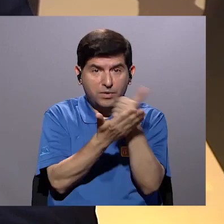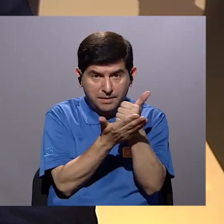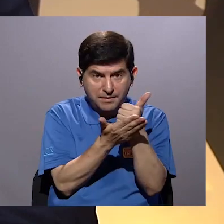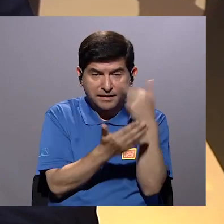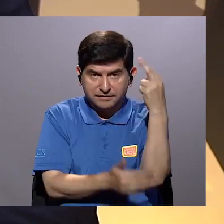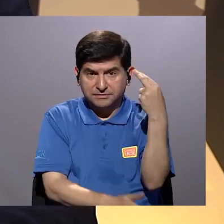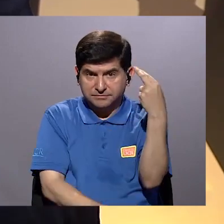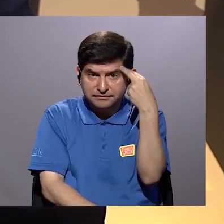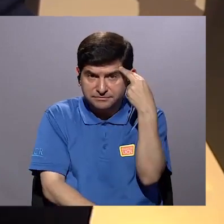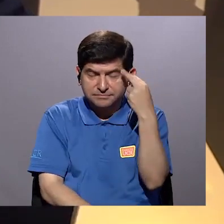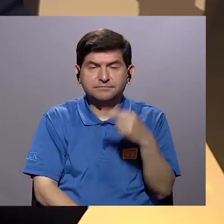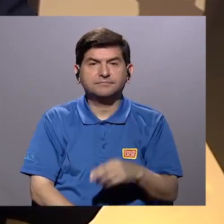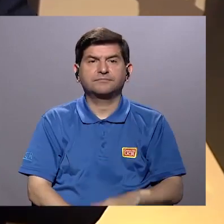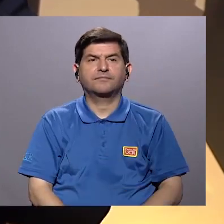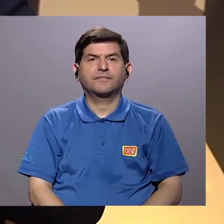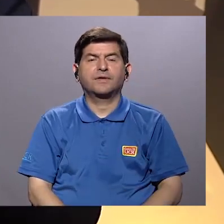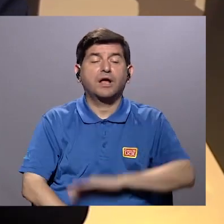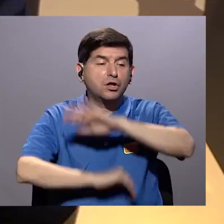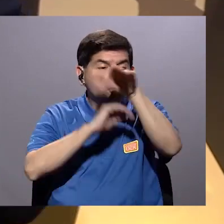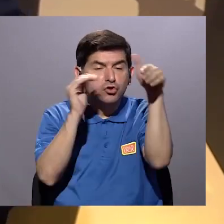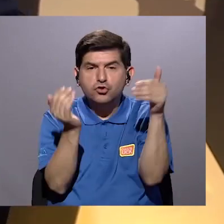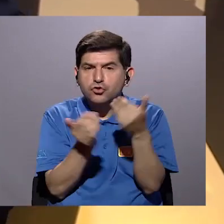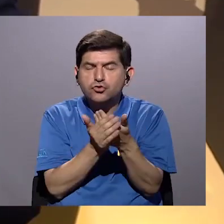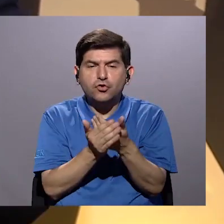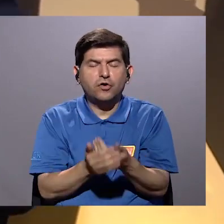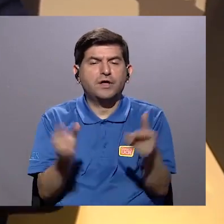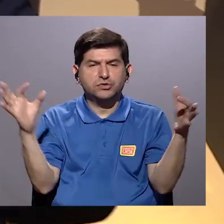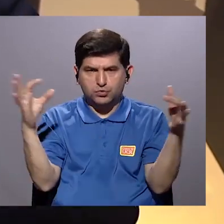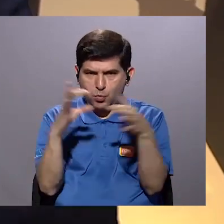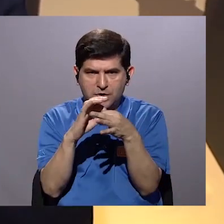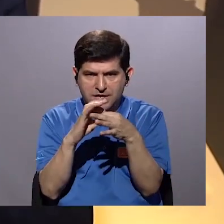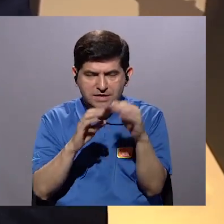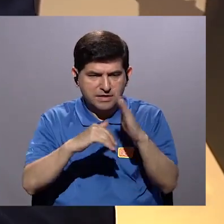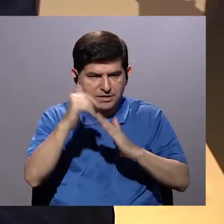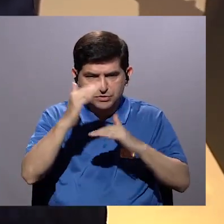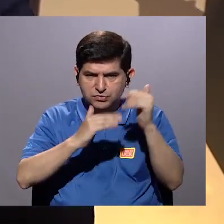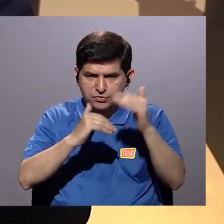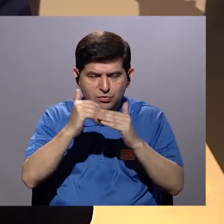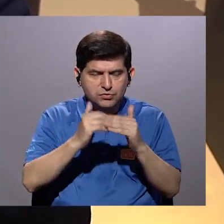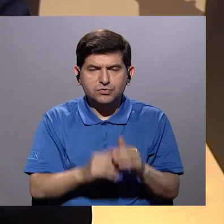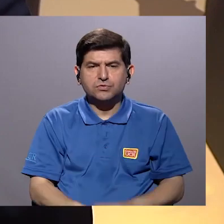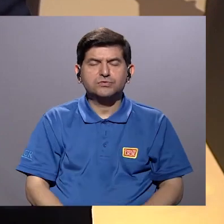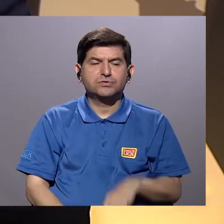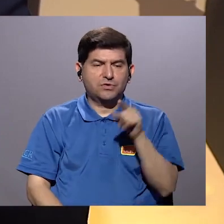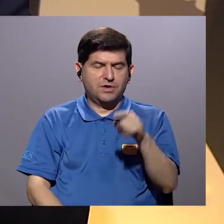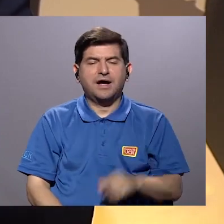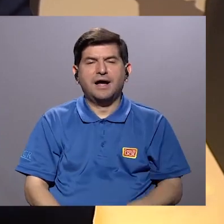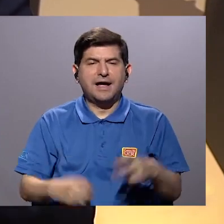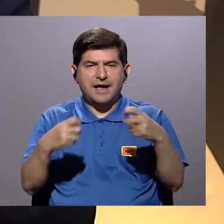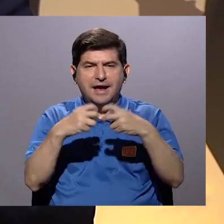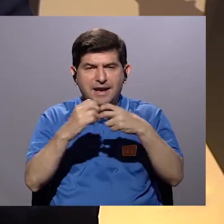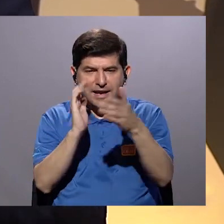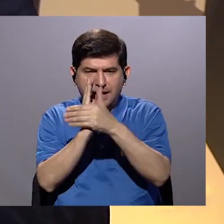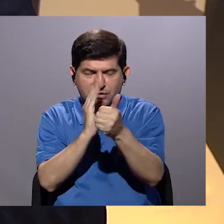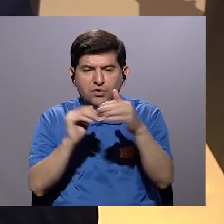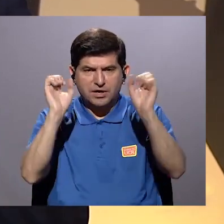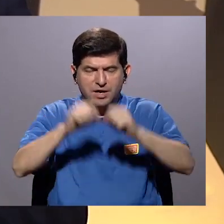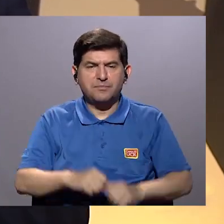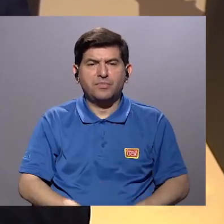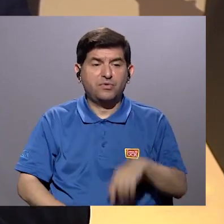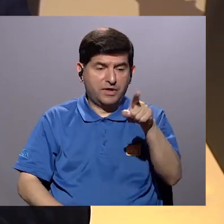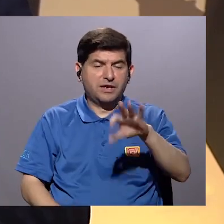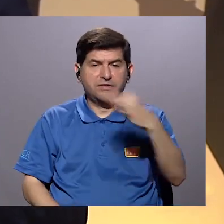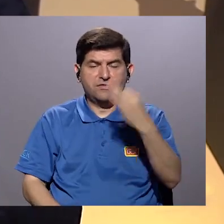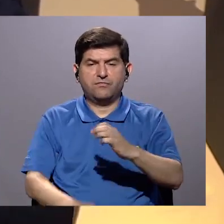obedece a poner todas las celdas juntas, ¿verdad? La construcción mecánica que hay alrededor, la electrónica de potencia para poder cargarlas y descargarlas de manera